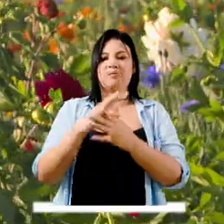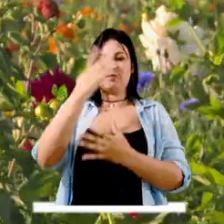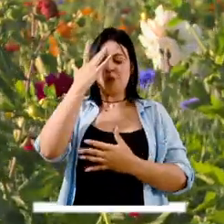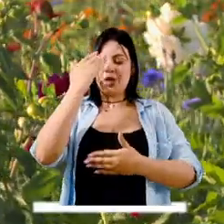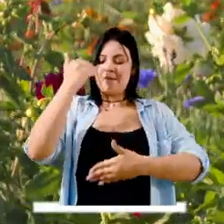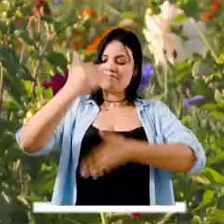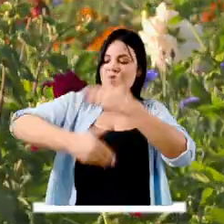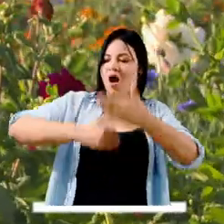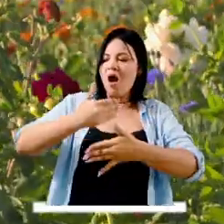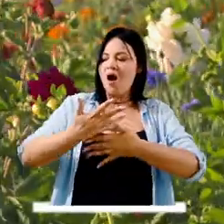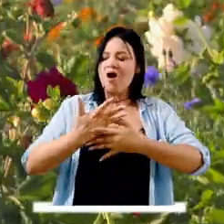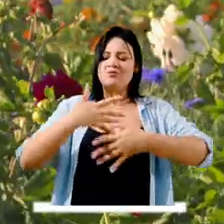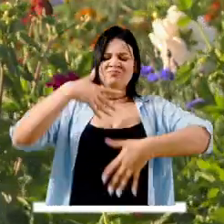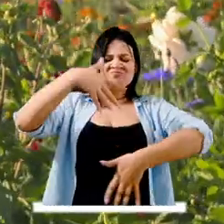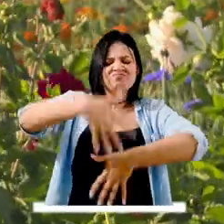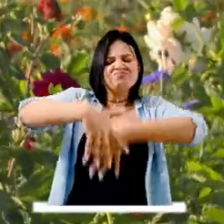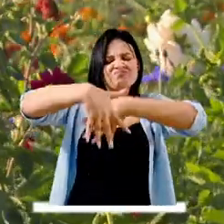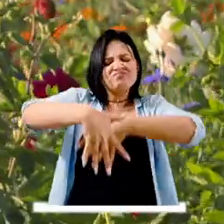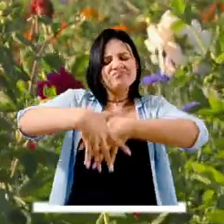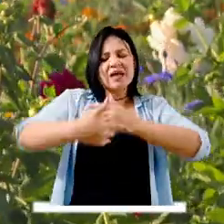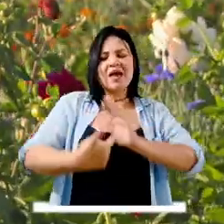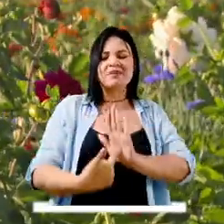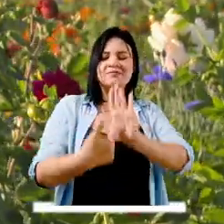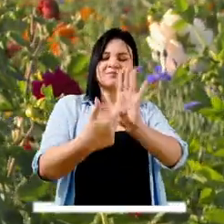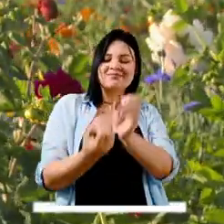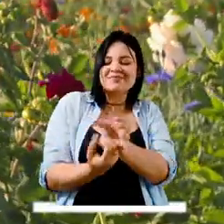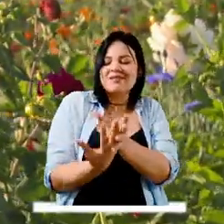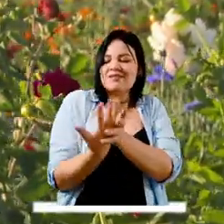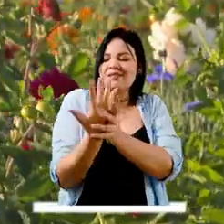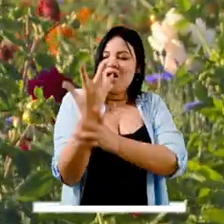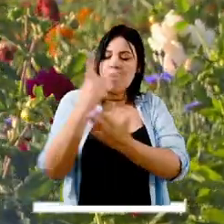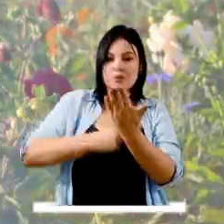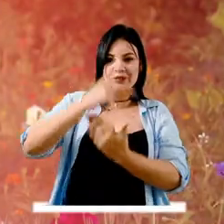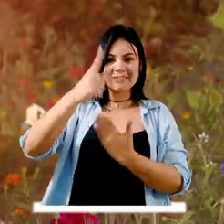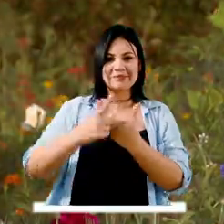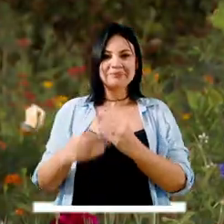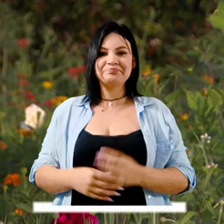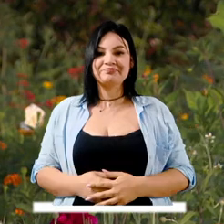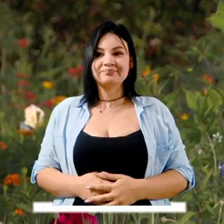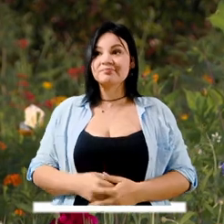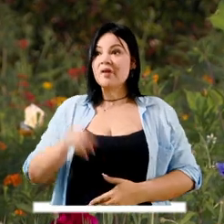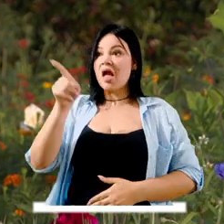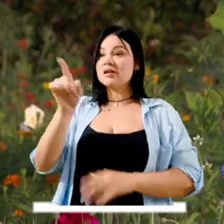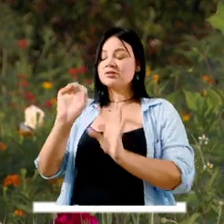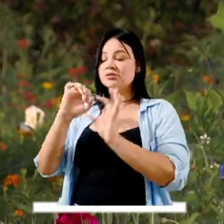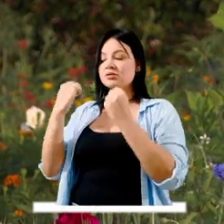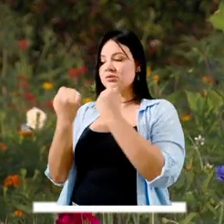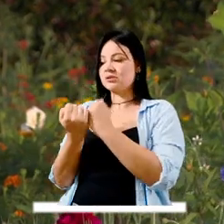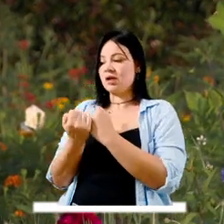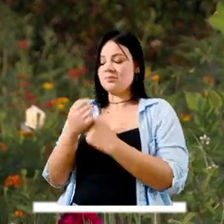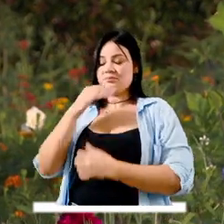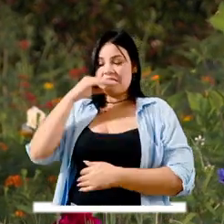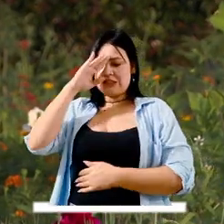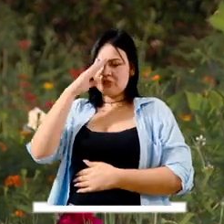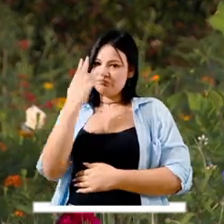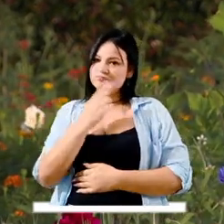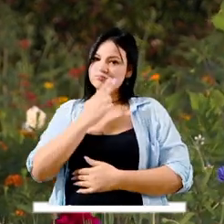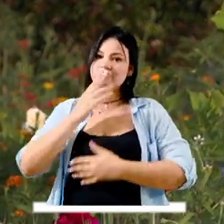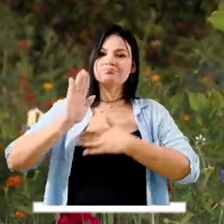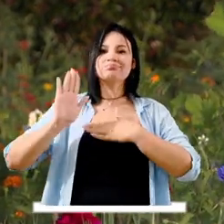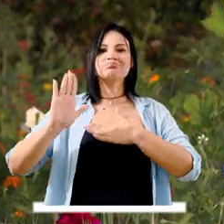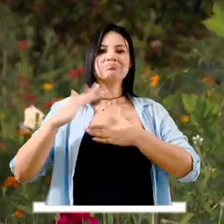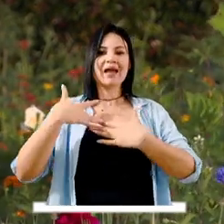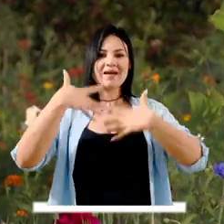uno aunamos a que esta manifestación florezca cada día más con nuestros proyectos. Con el compromiso del Consejo de Medellín, queremos que